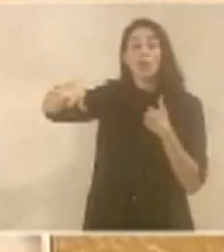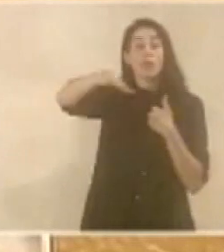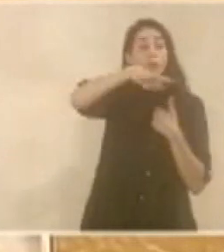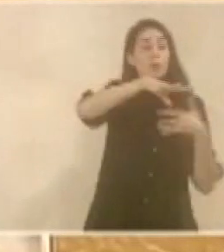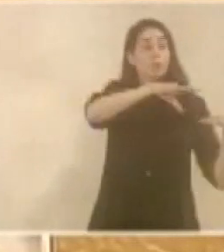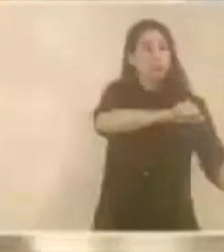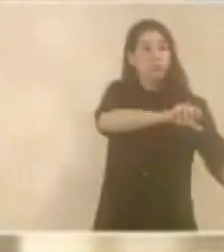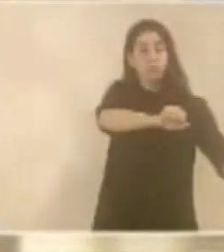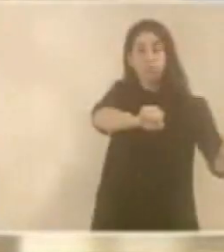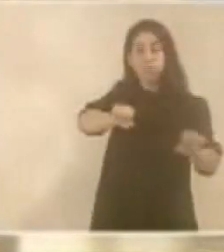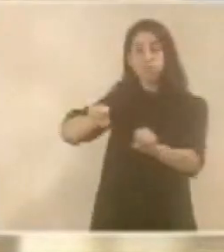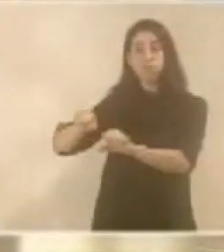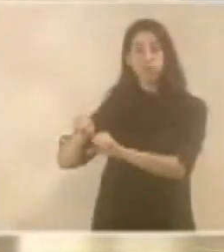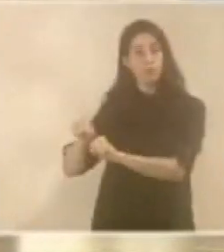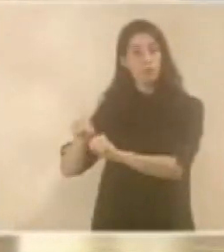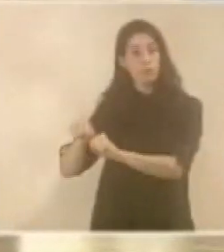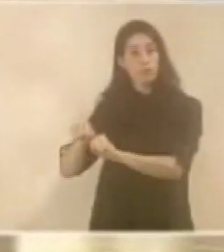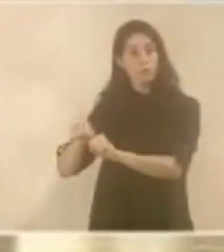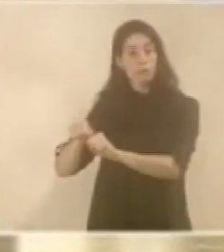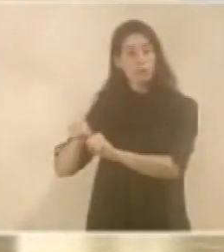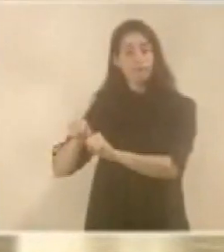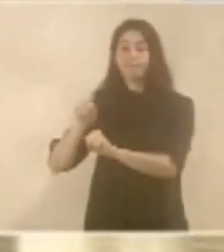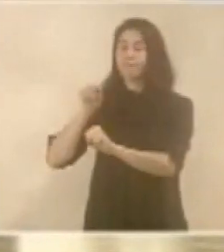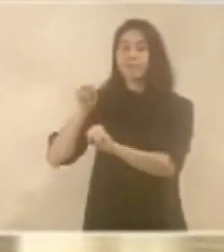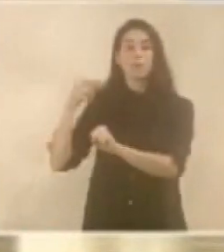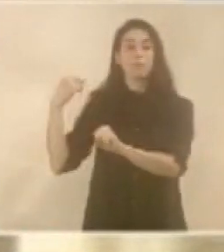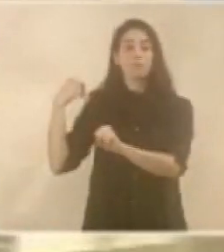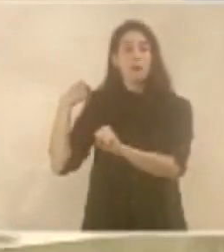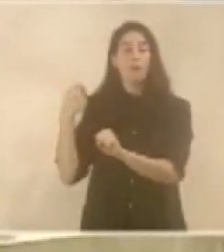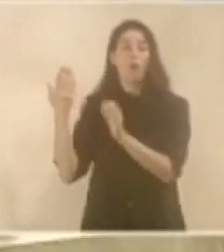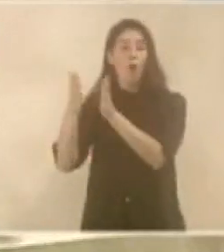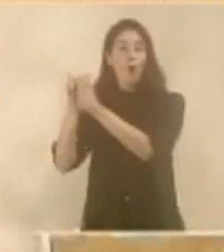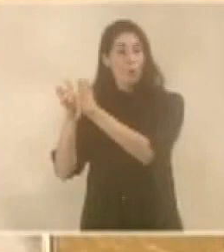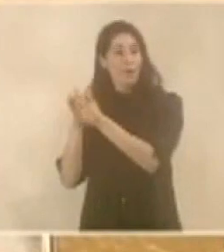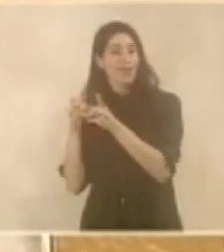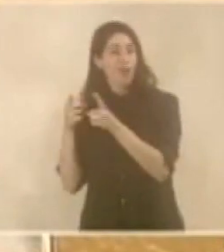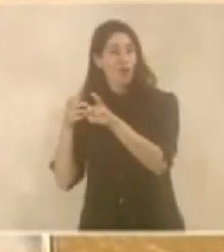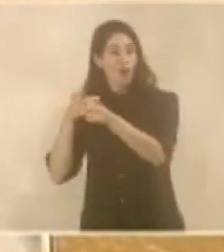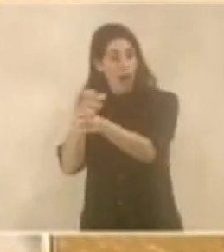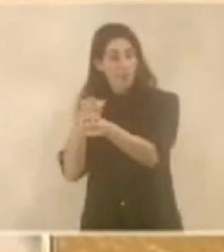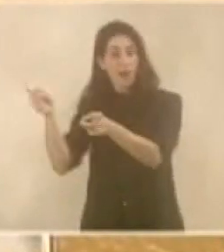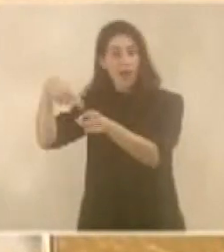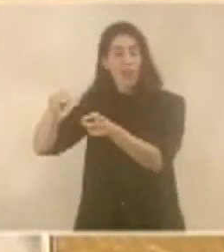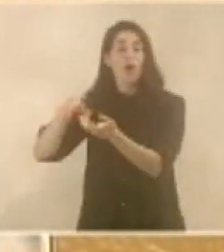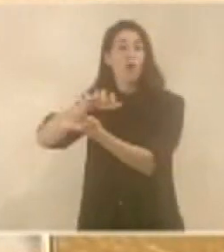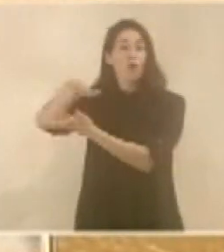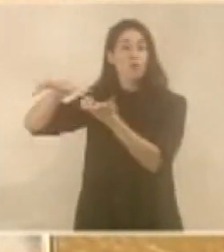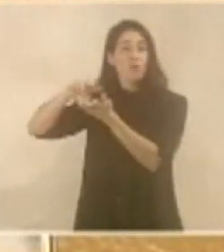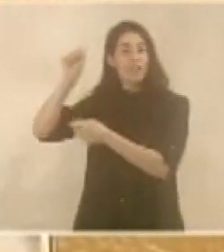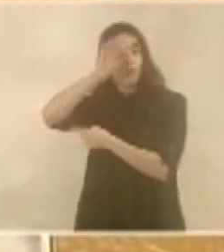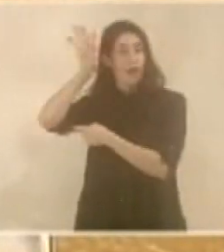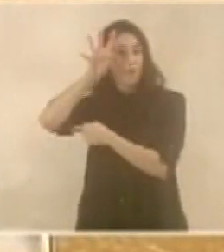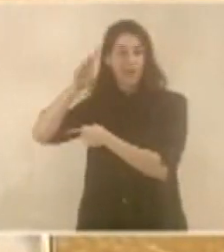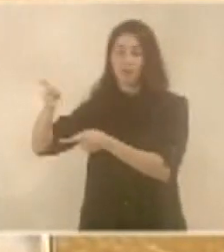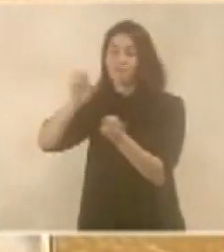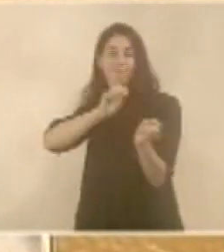en cabeza de San Juan contra su rey, abandonando a sus compañeros de armas que estaban luchando en los campos de batalla americanos,